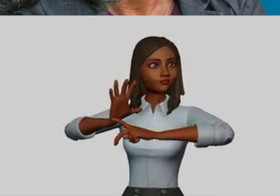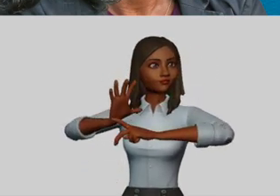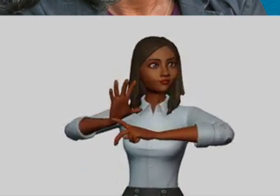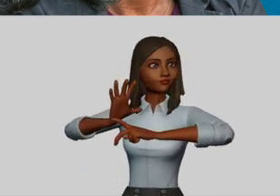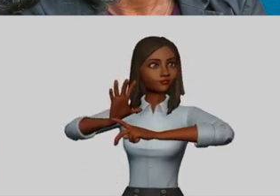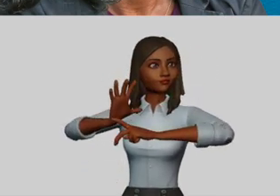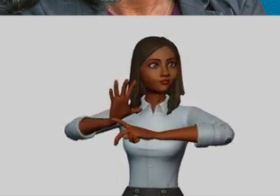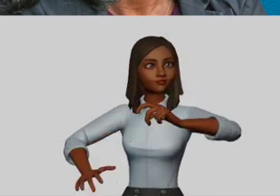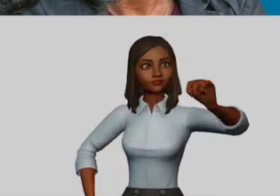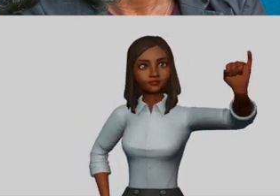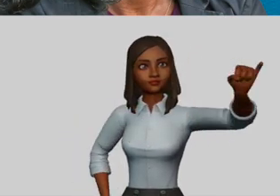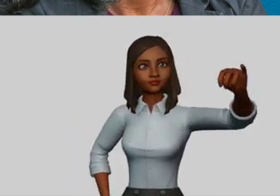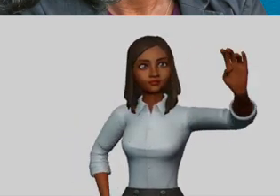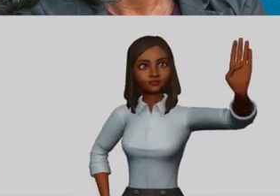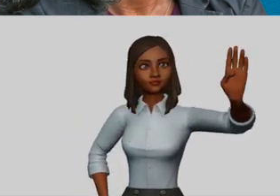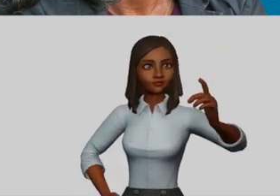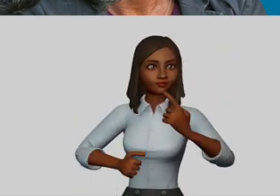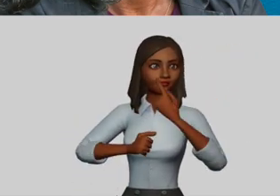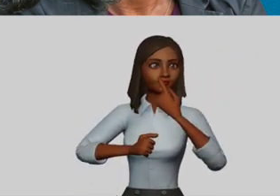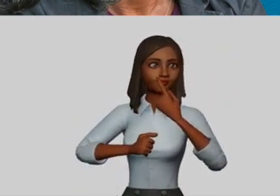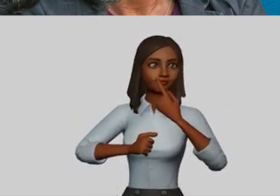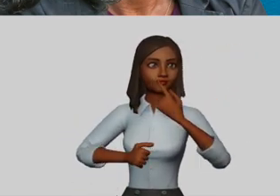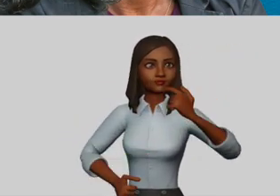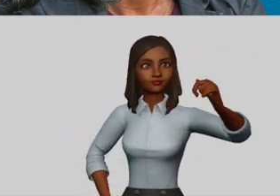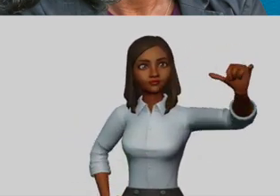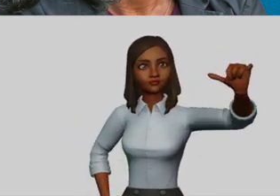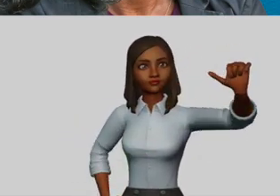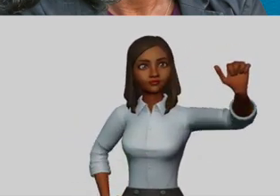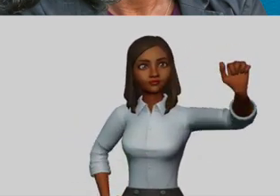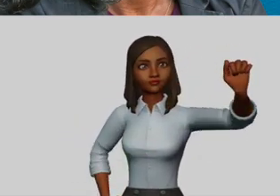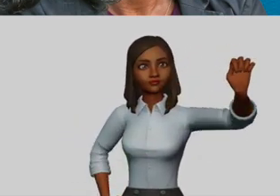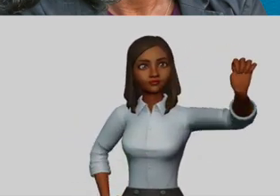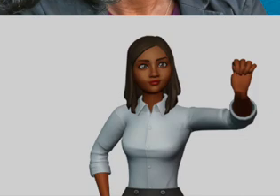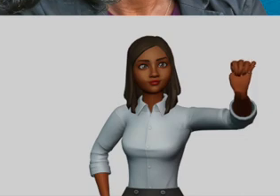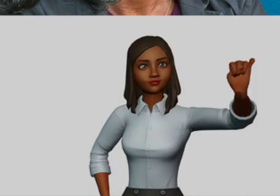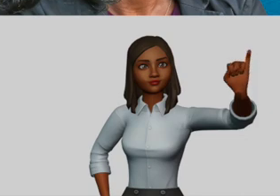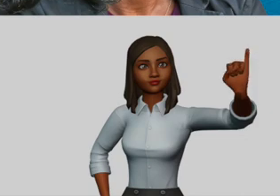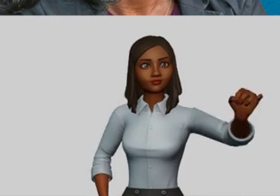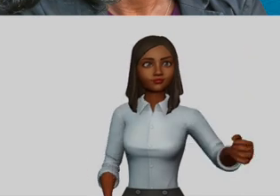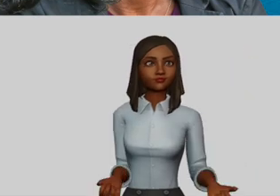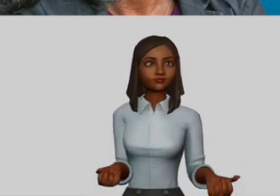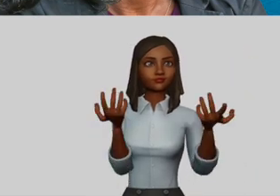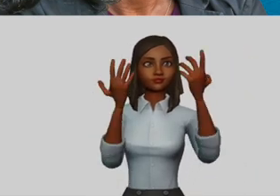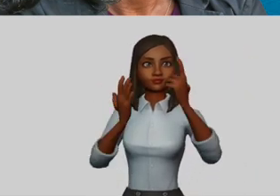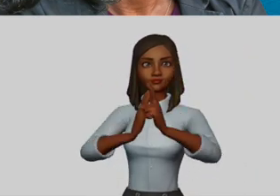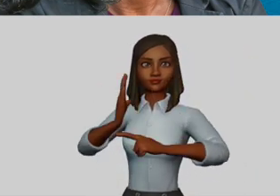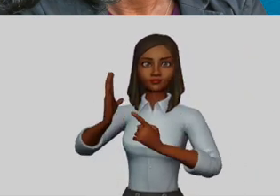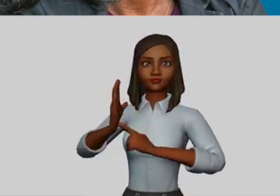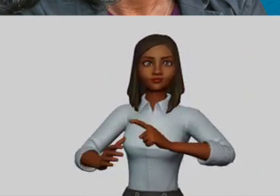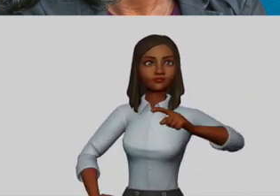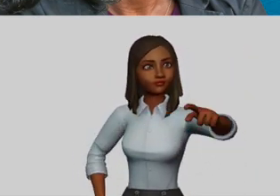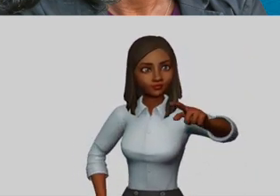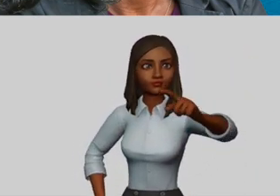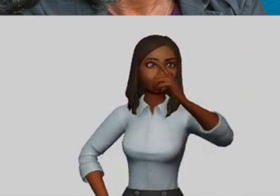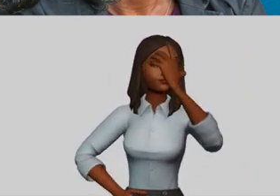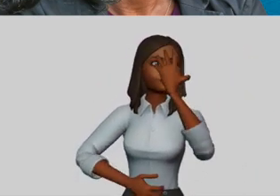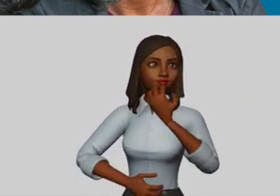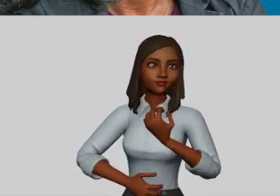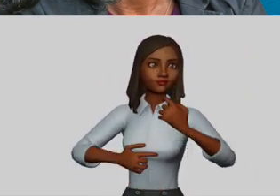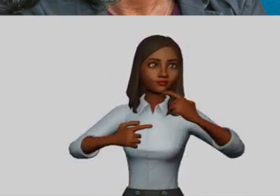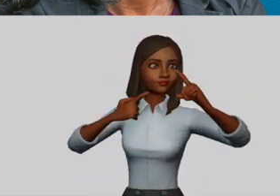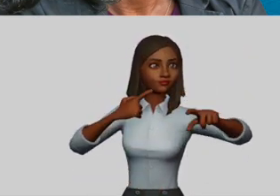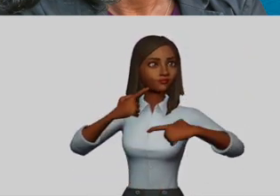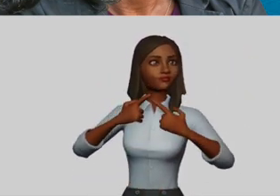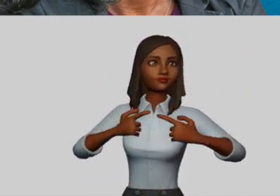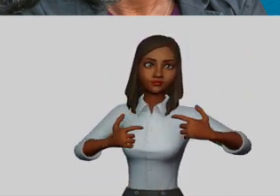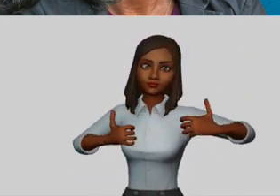Sí, y lo único que quiero decir de lo que dijiste es que también te ayuda a encontrar personas alrededor tuyo que piensan como tú.